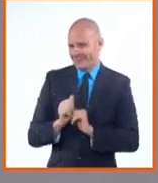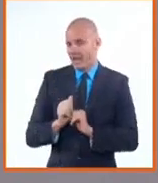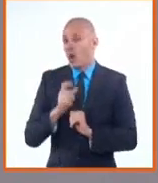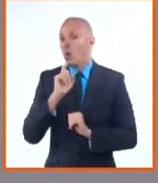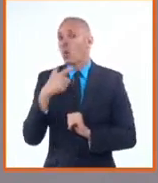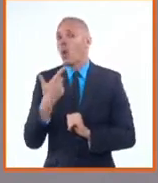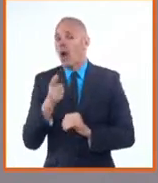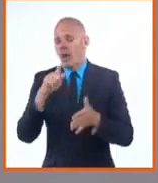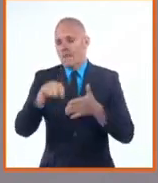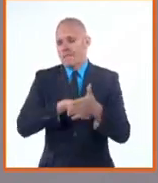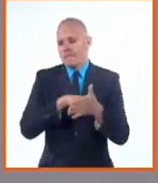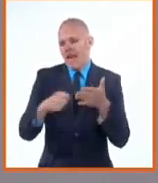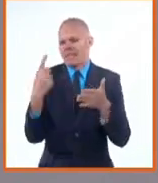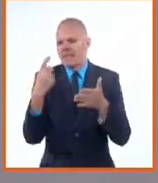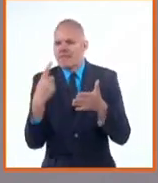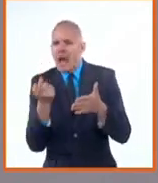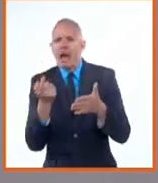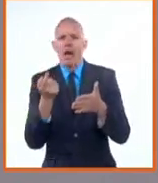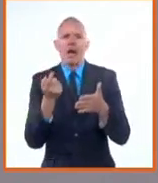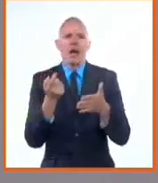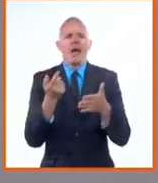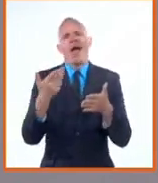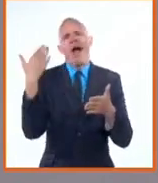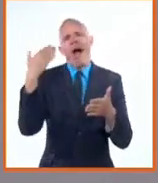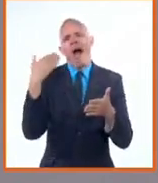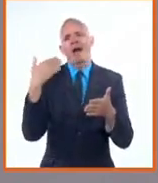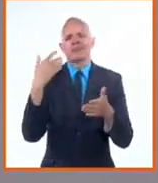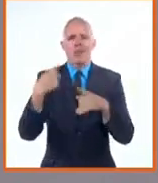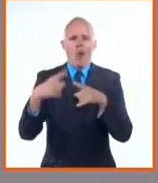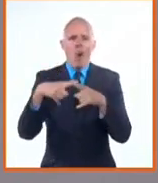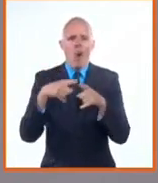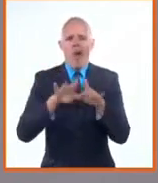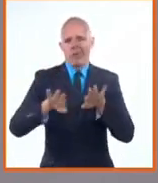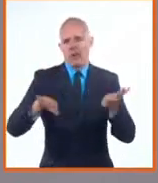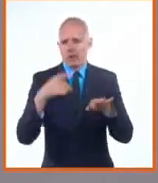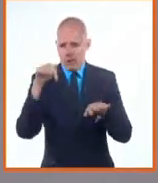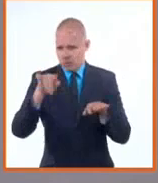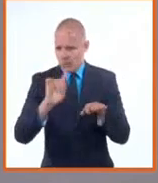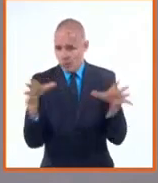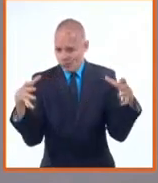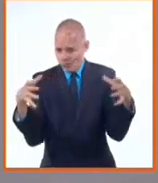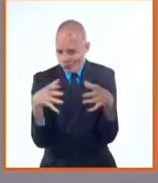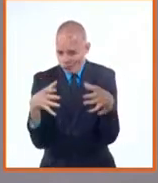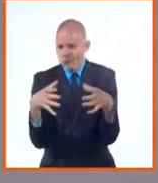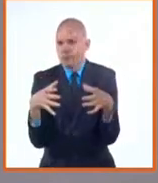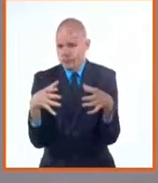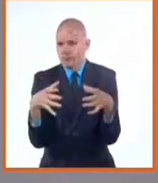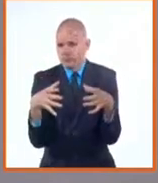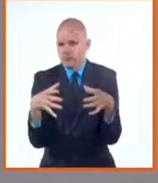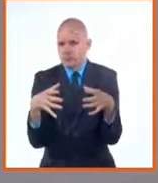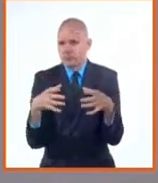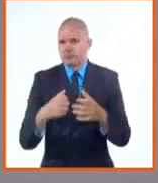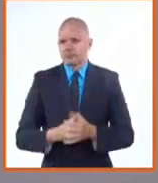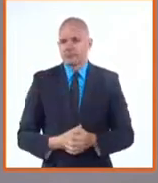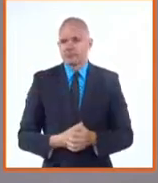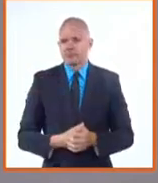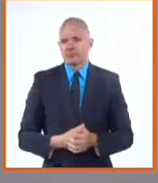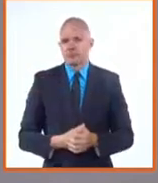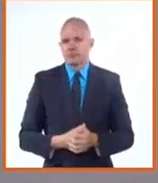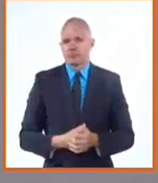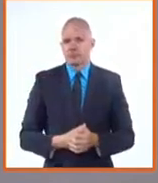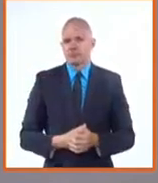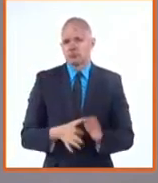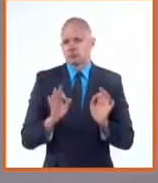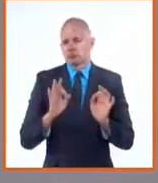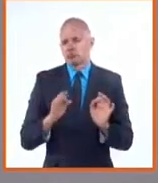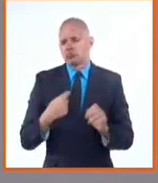de la manera en que se en que se conformó y más que todo cómo funcionó no me cuesta ningún trabajo